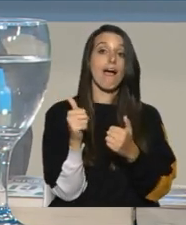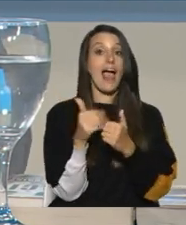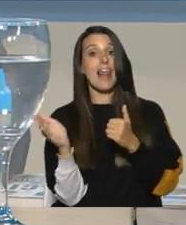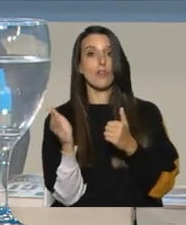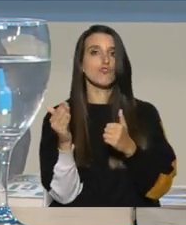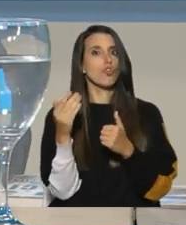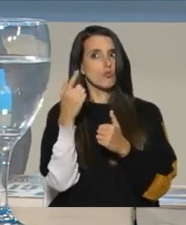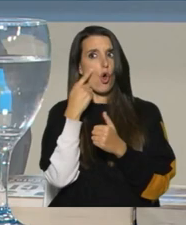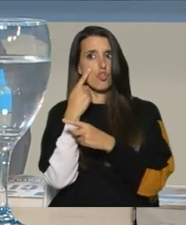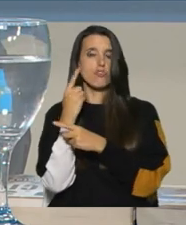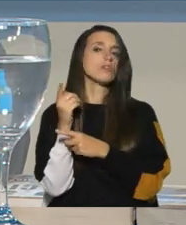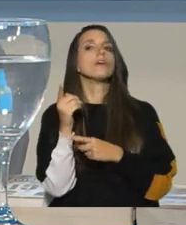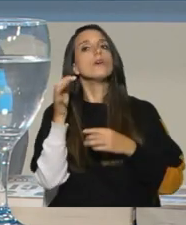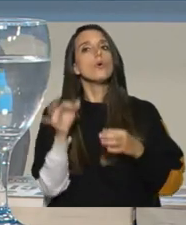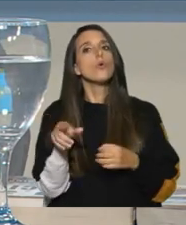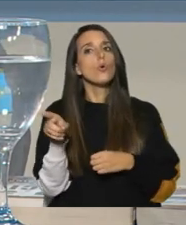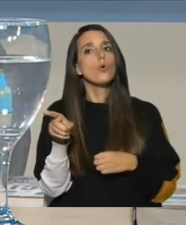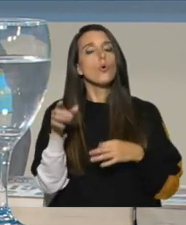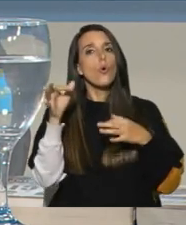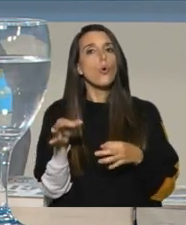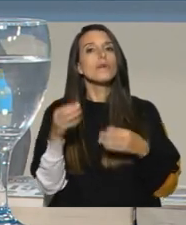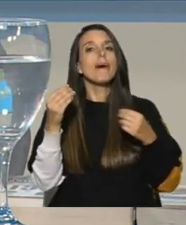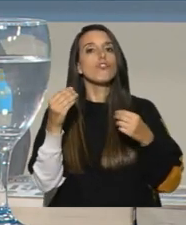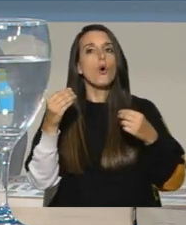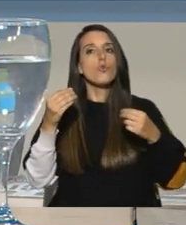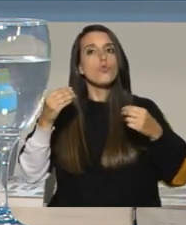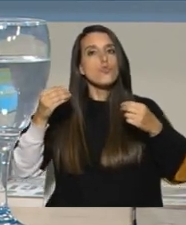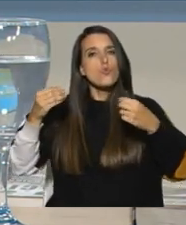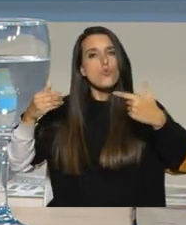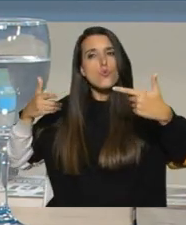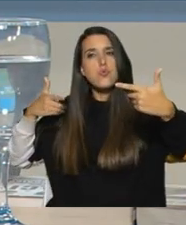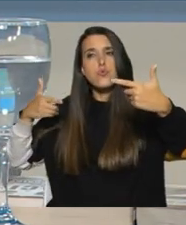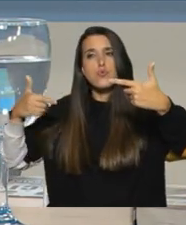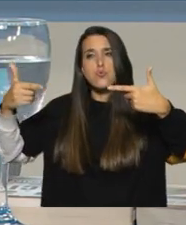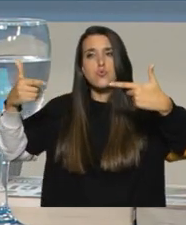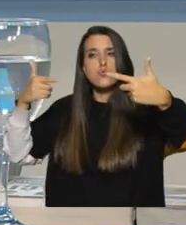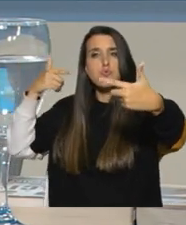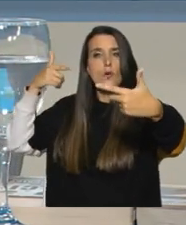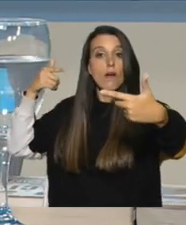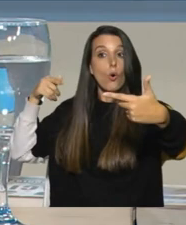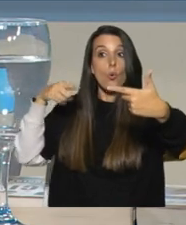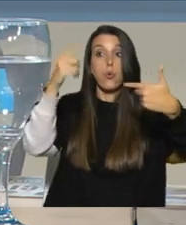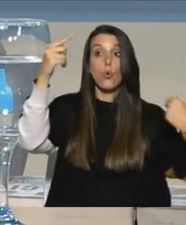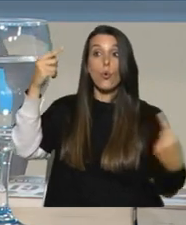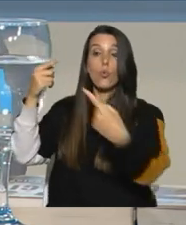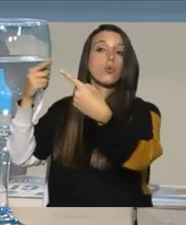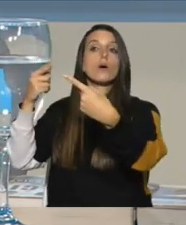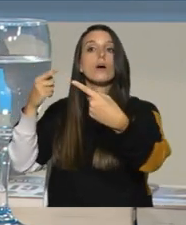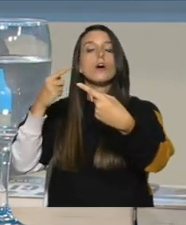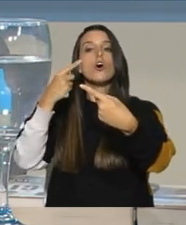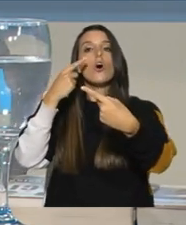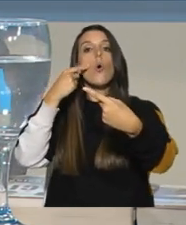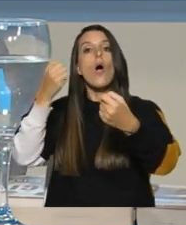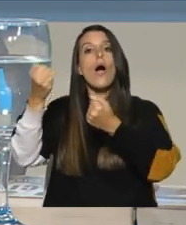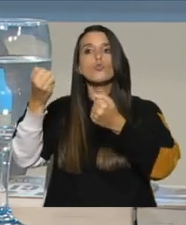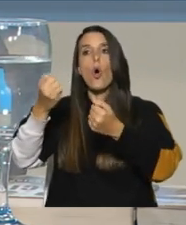después de muchos años, y cuando las derrapadas... y el haberse metido a contramano, el policía sale a dar